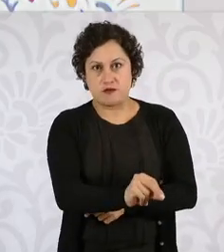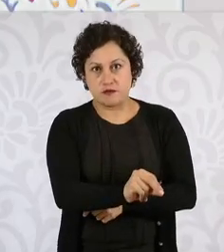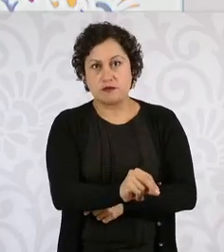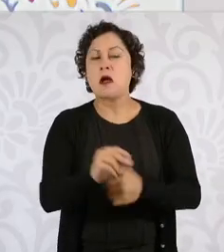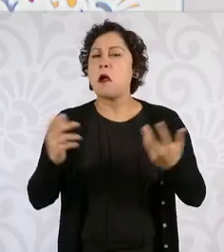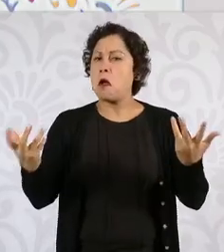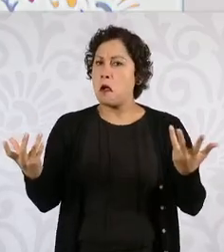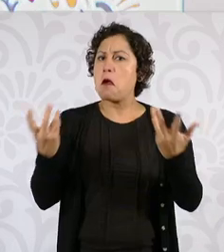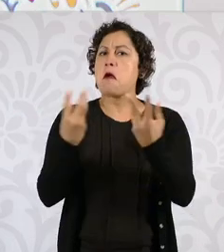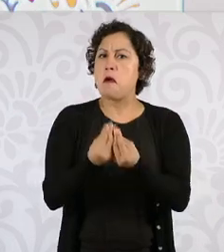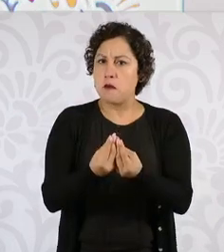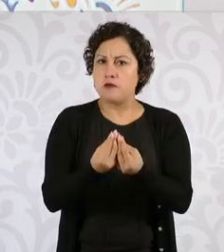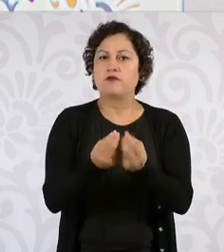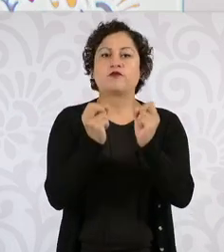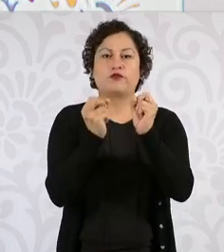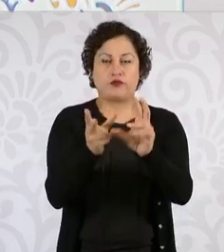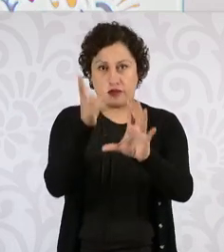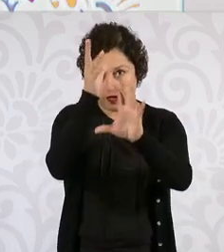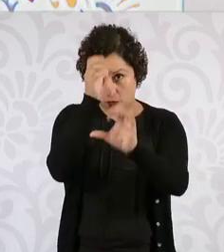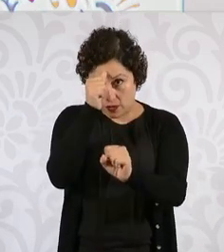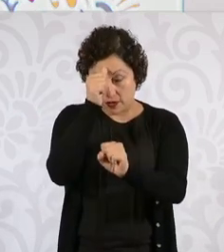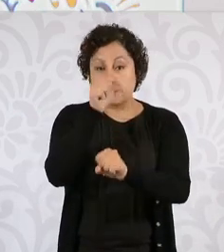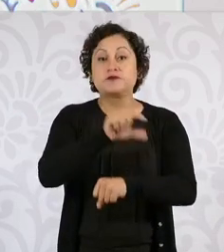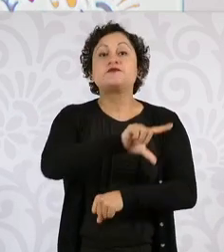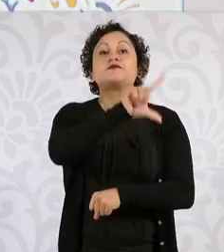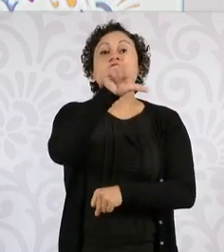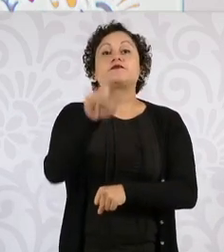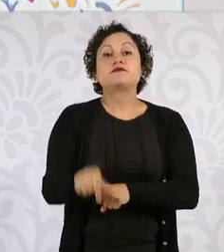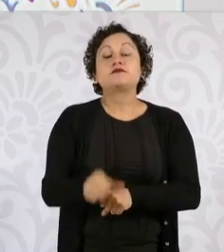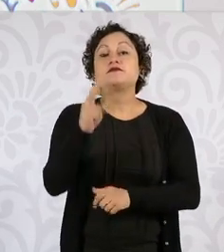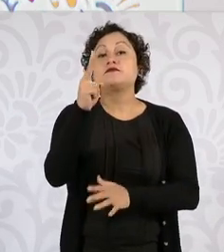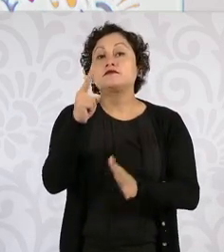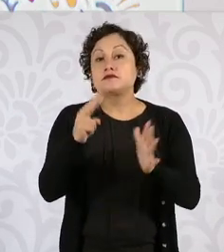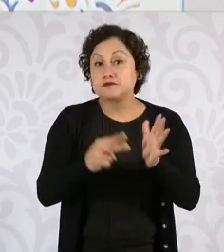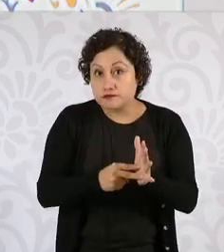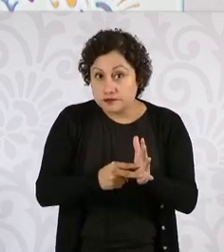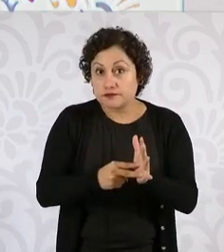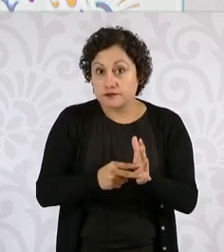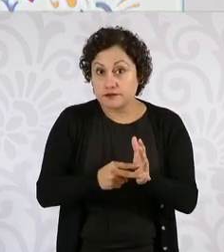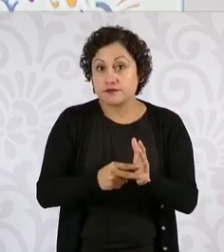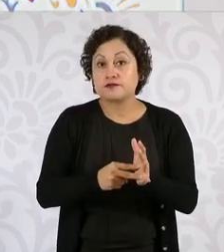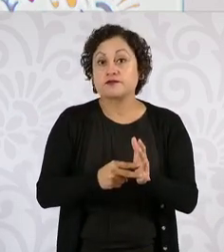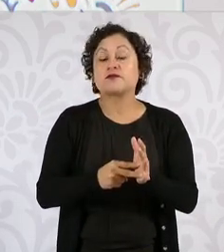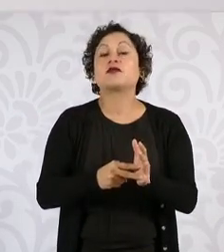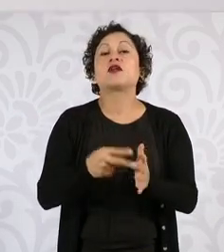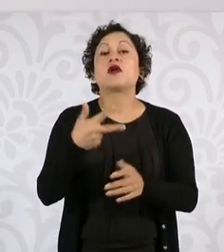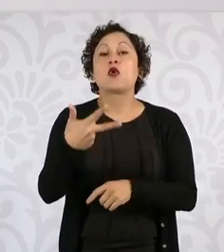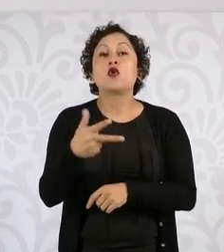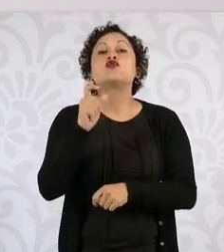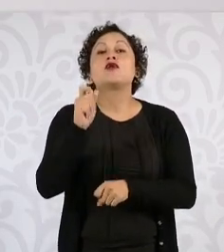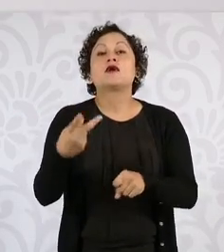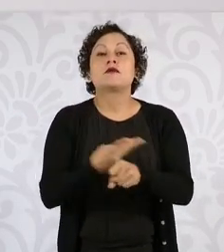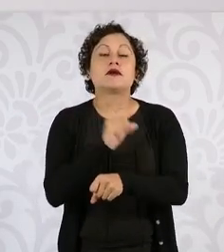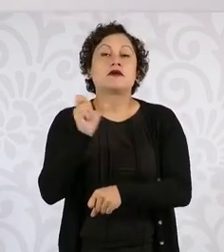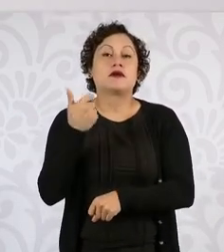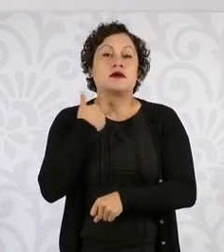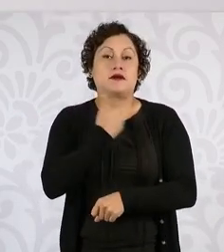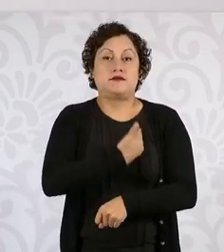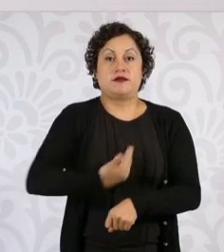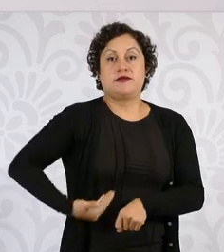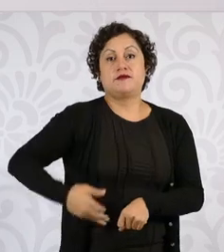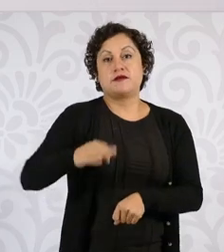2008, si se acuerdan, Calderón pretende una nueva privatización. Ahí viene todo el movimiento de las adelitas